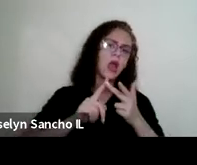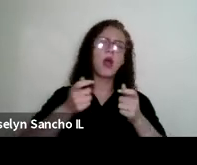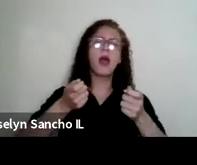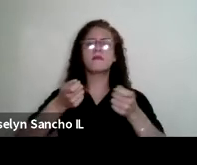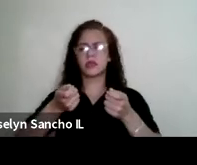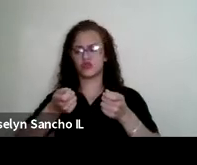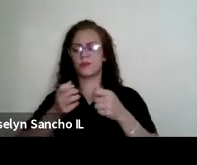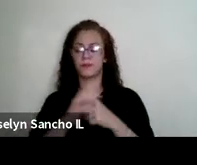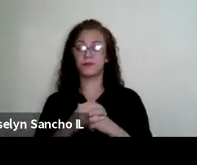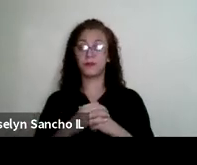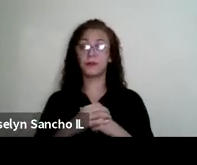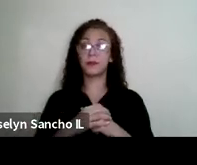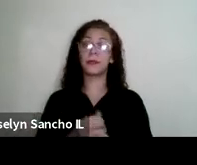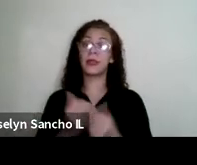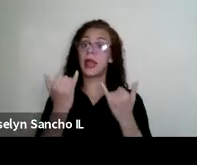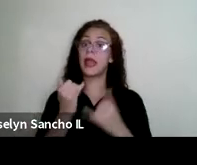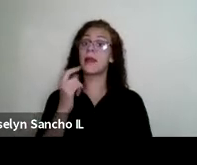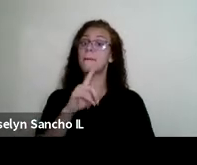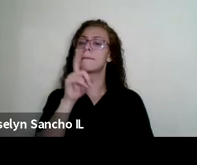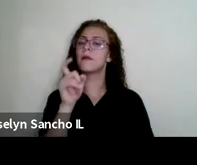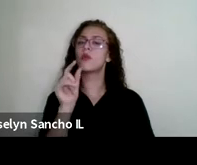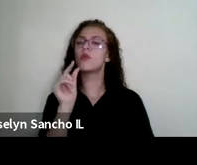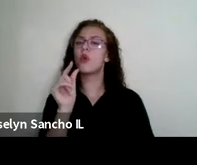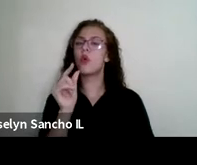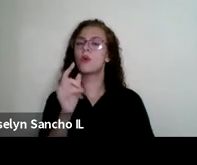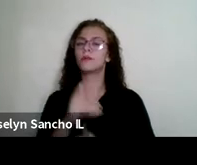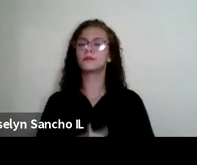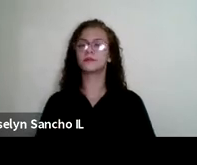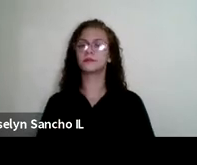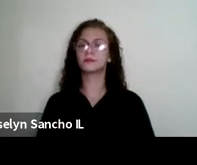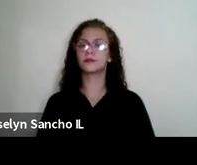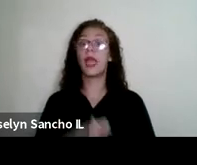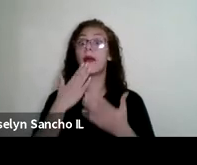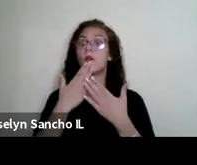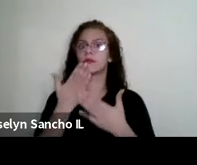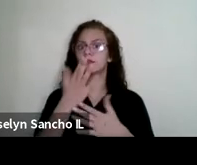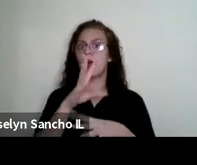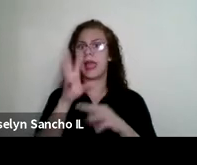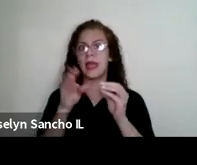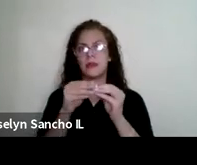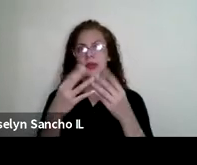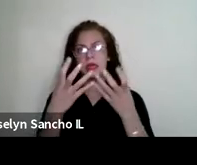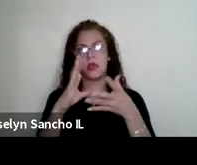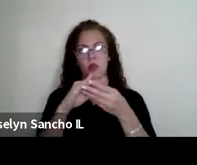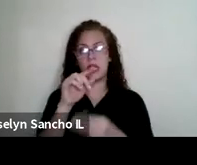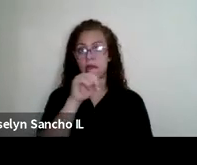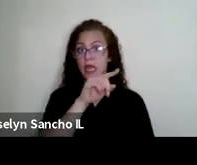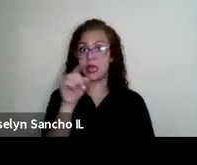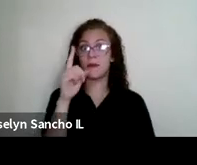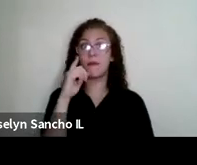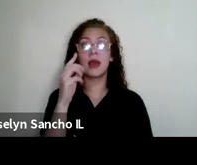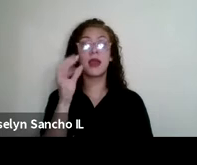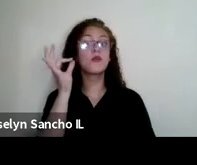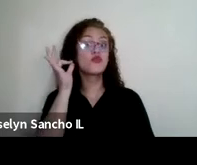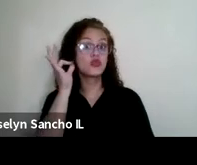administración. Aquí la pregunta un poco es, además, quería contarles esto, ¿verdad? Para